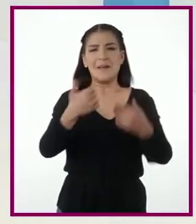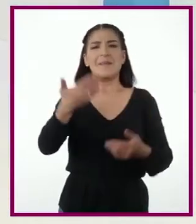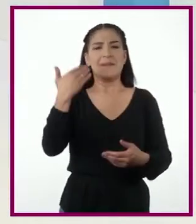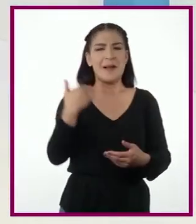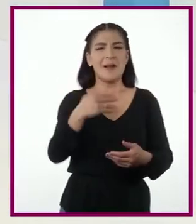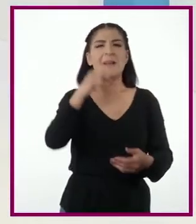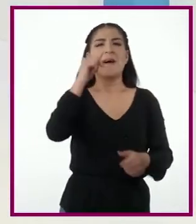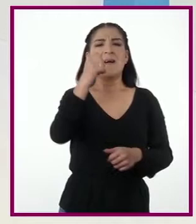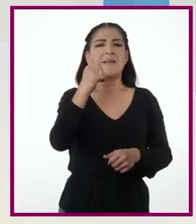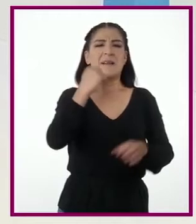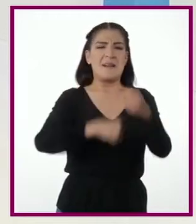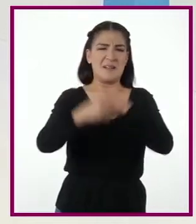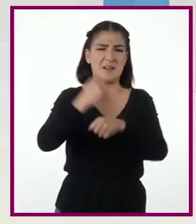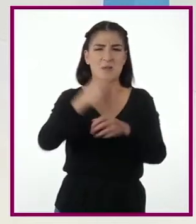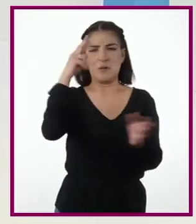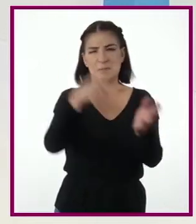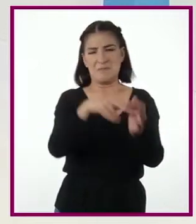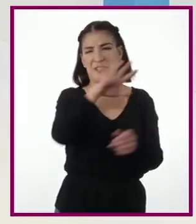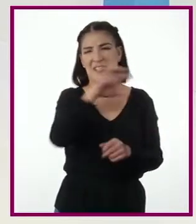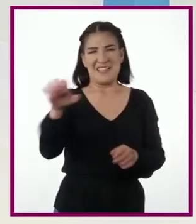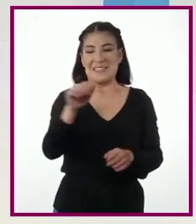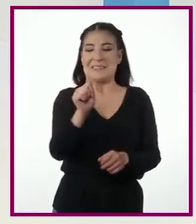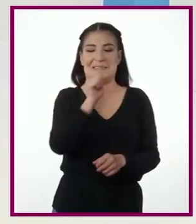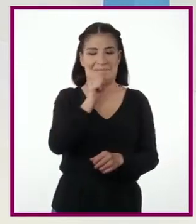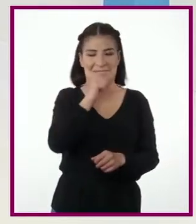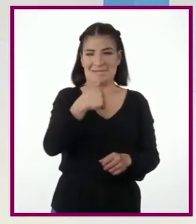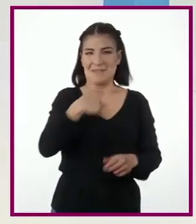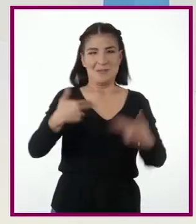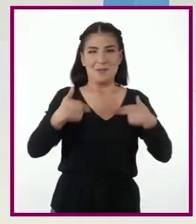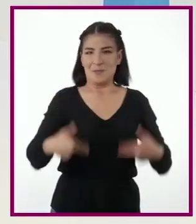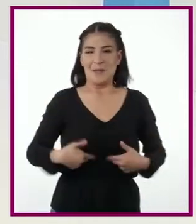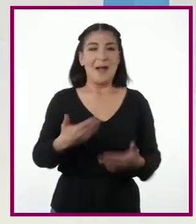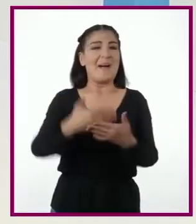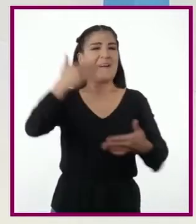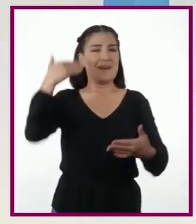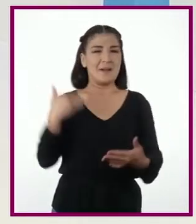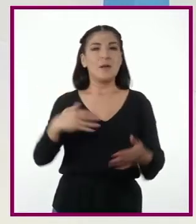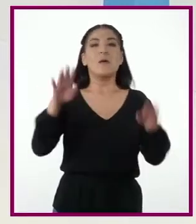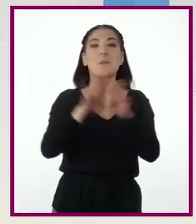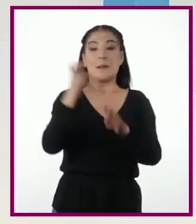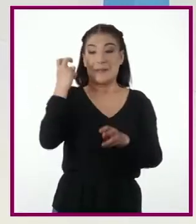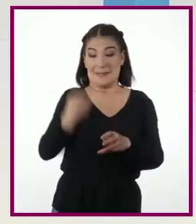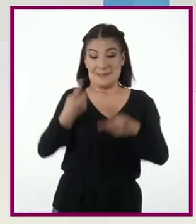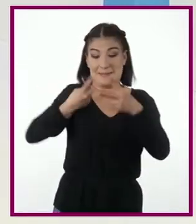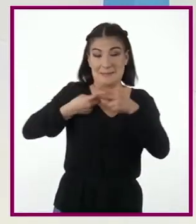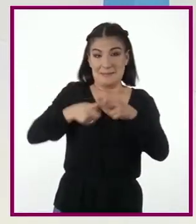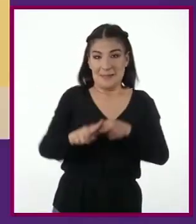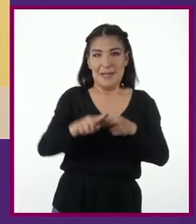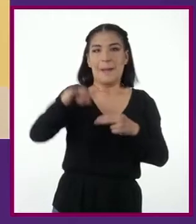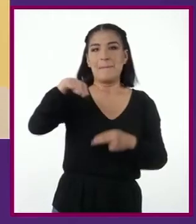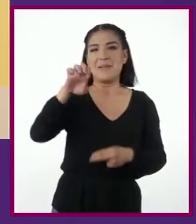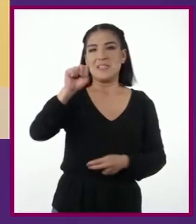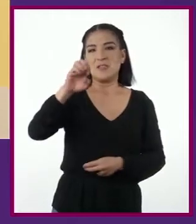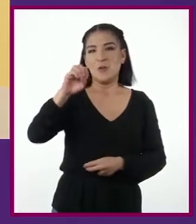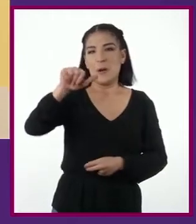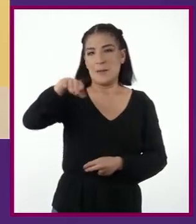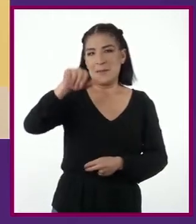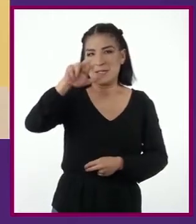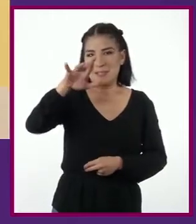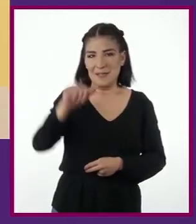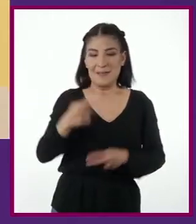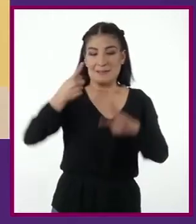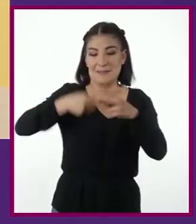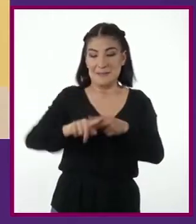año 2500 antes de nuestra era se ha determinado como el inicio de Mesoamérica. Para